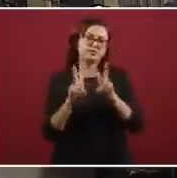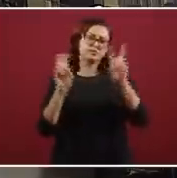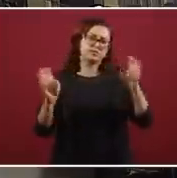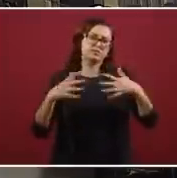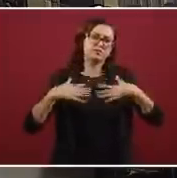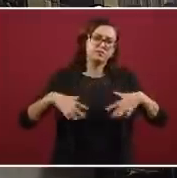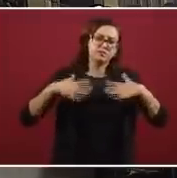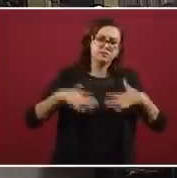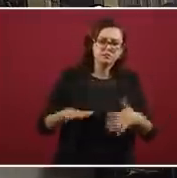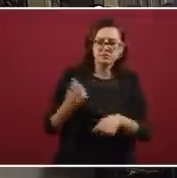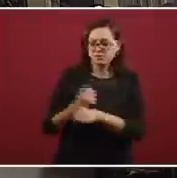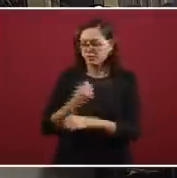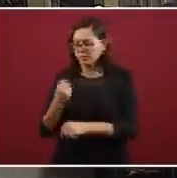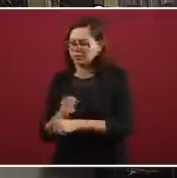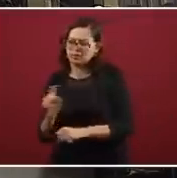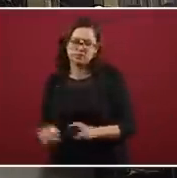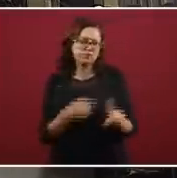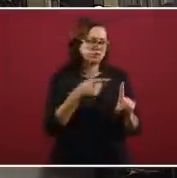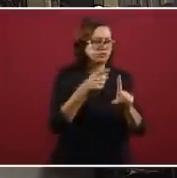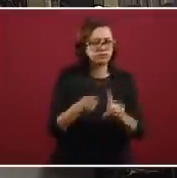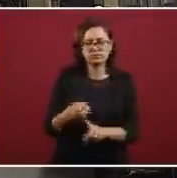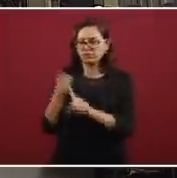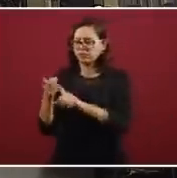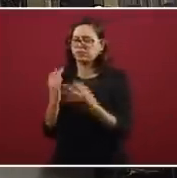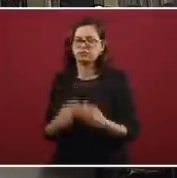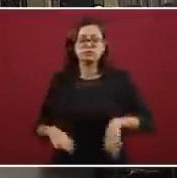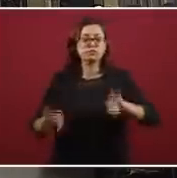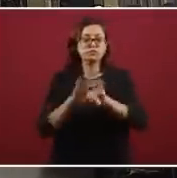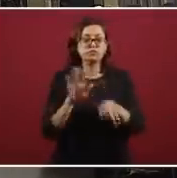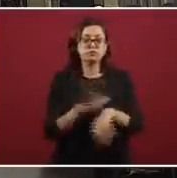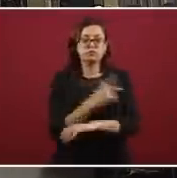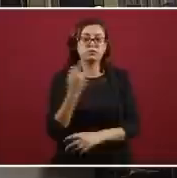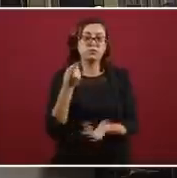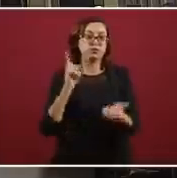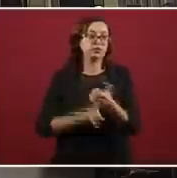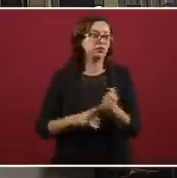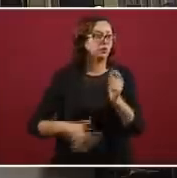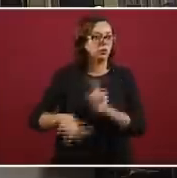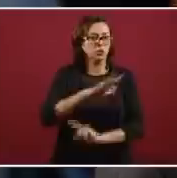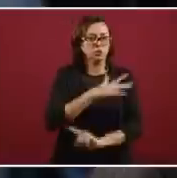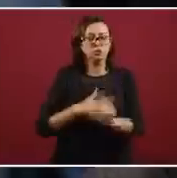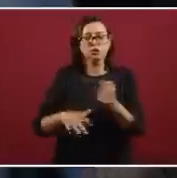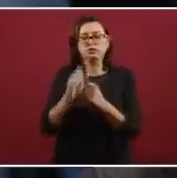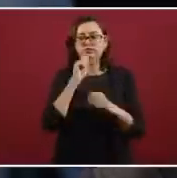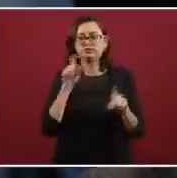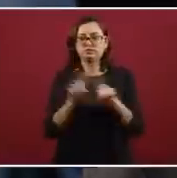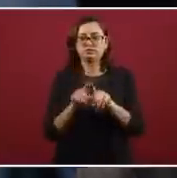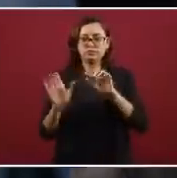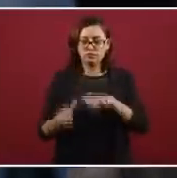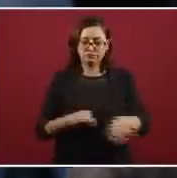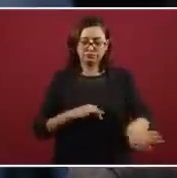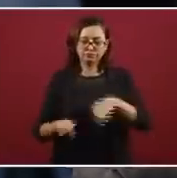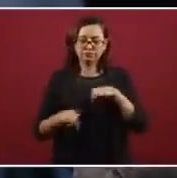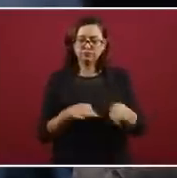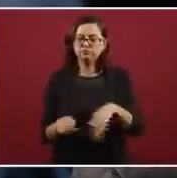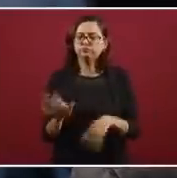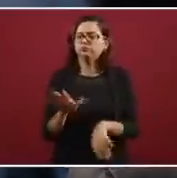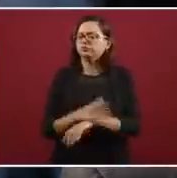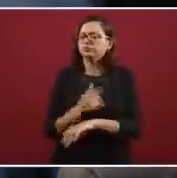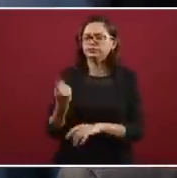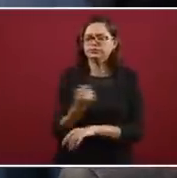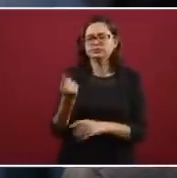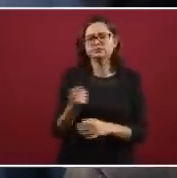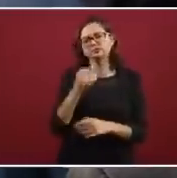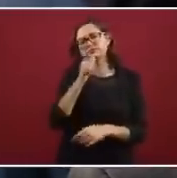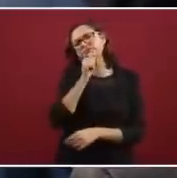y la industria del calzado pues son prioritarias por todo lo que encierran y por los empleos que pueden generar. ¿Por qué no se ha hecho un programa